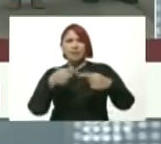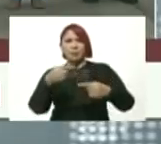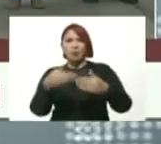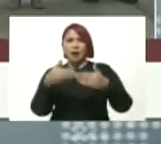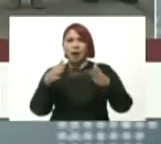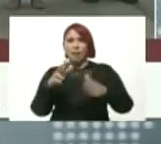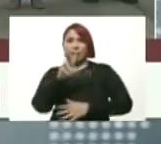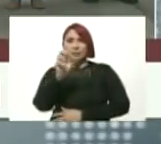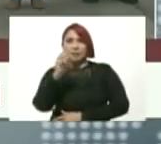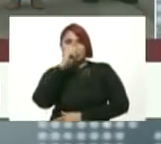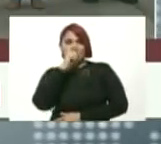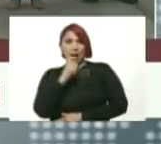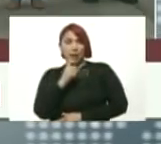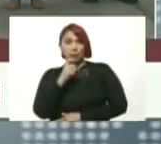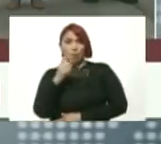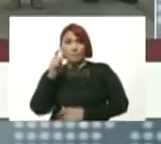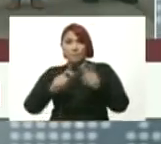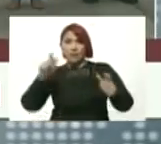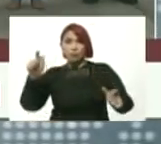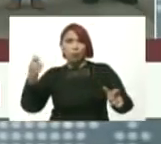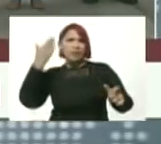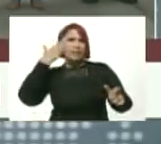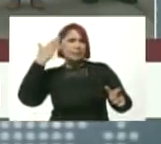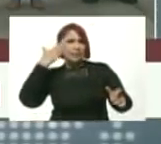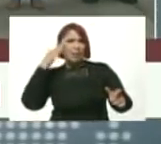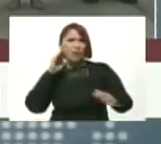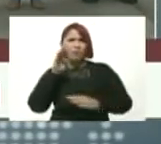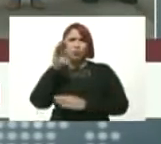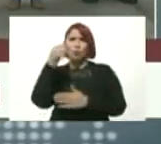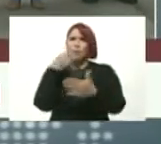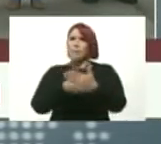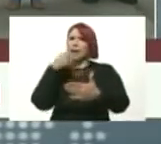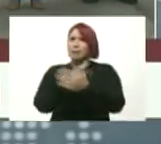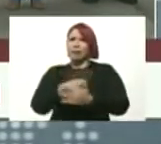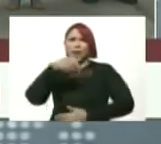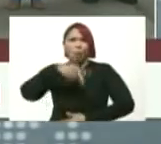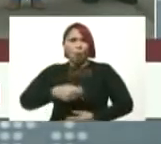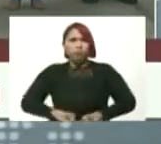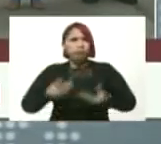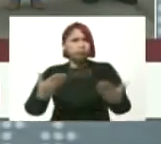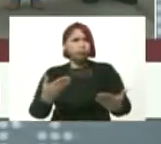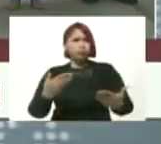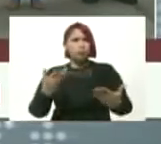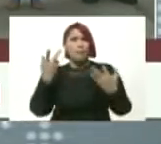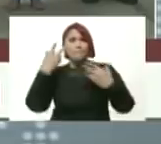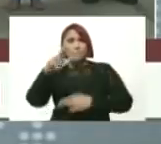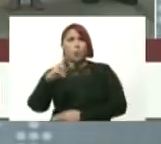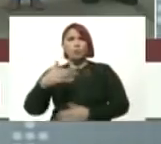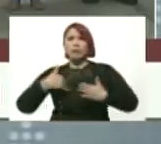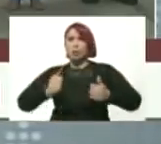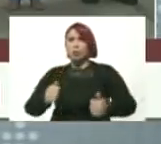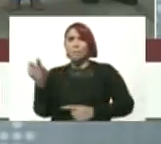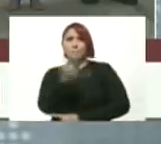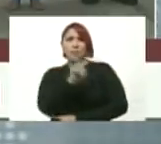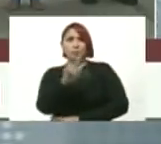para que las generaciones sepan en el futuro la batalla que dimos hoy por la salud de los venezolanos y venezolanas para